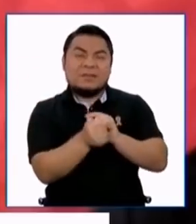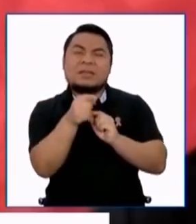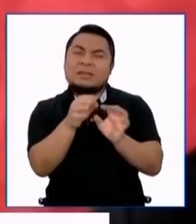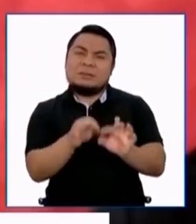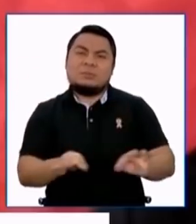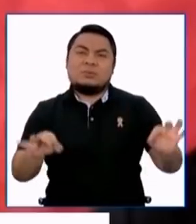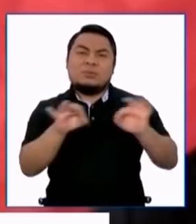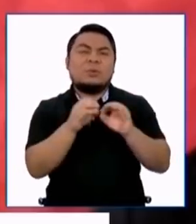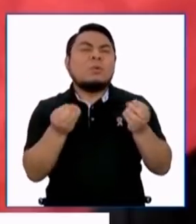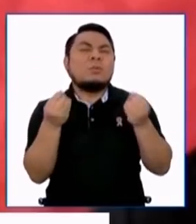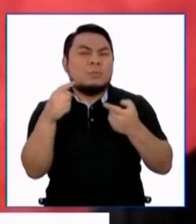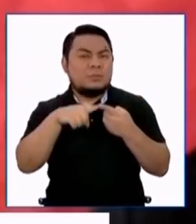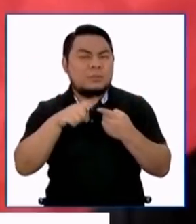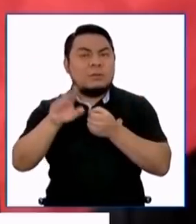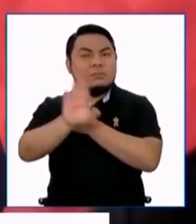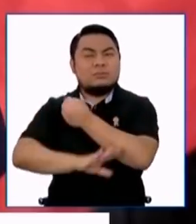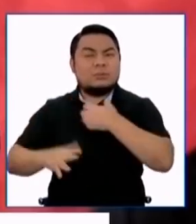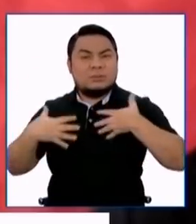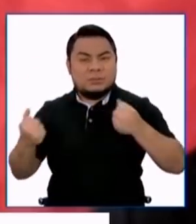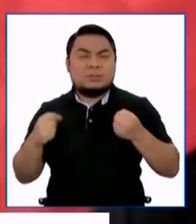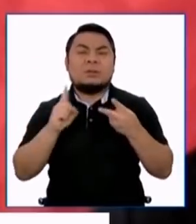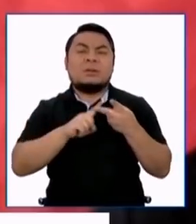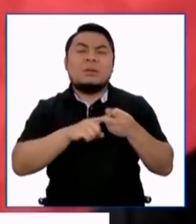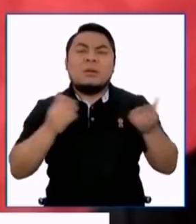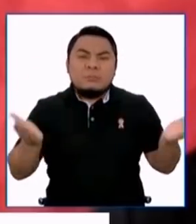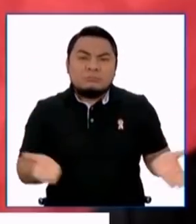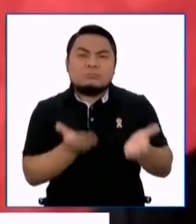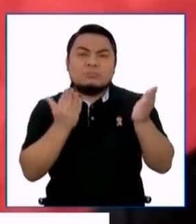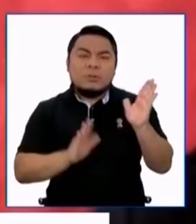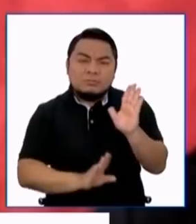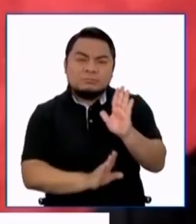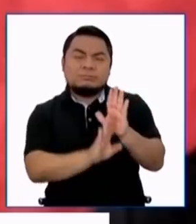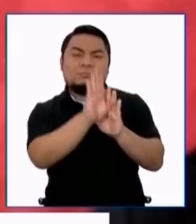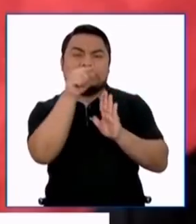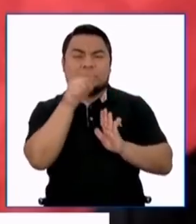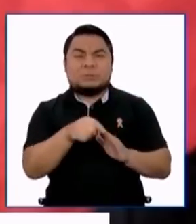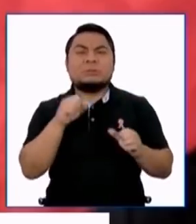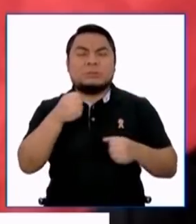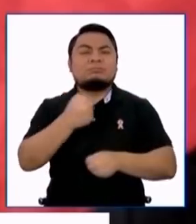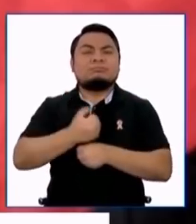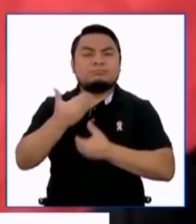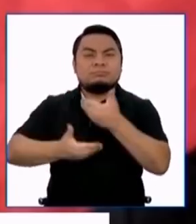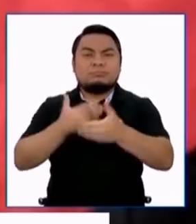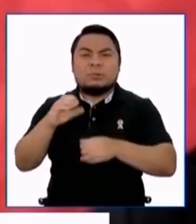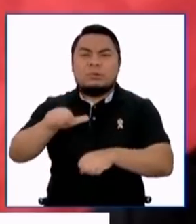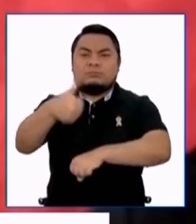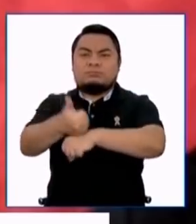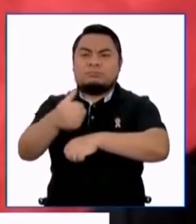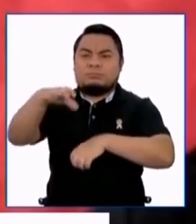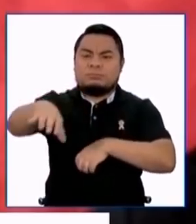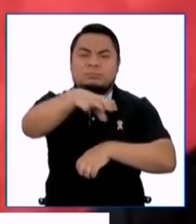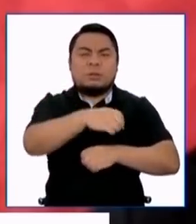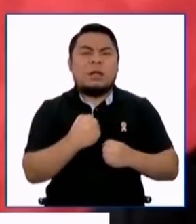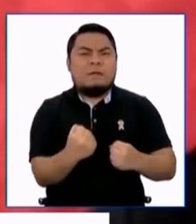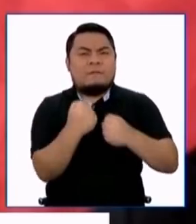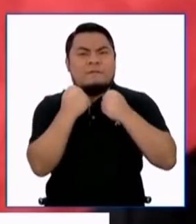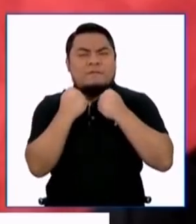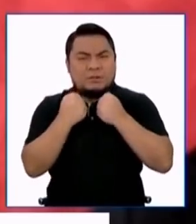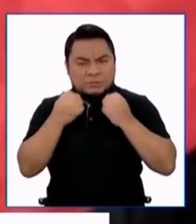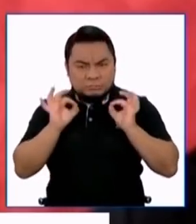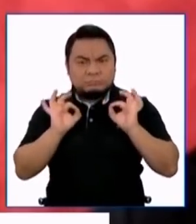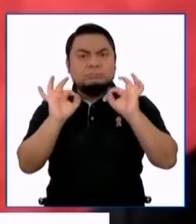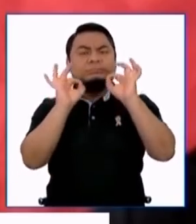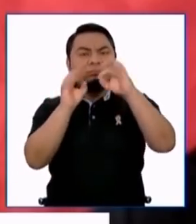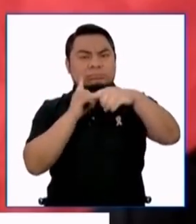como proteger la salud y promover el crecimiento es construir instituciones sólidas, eficientes